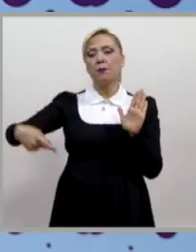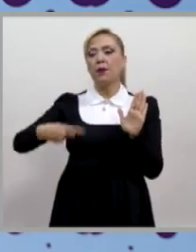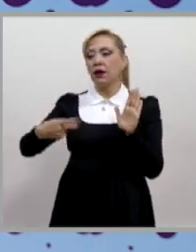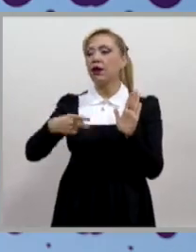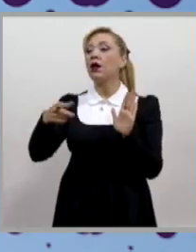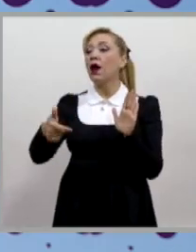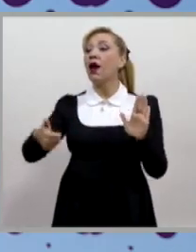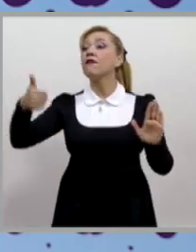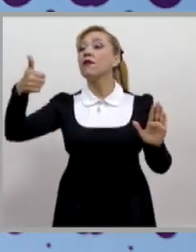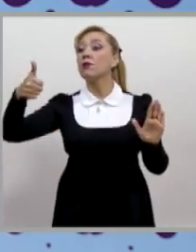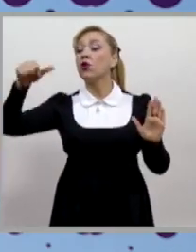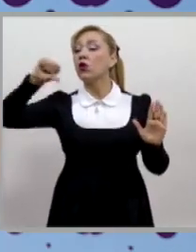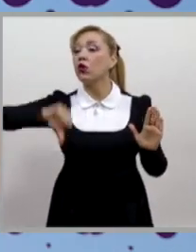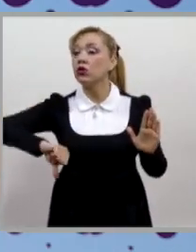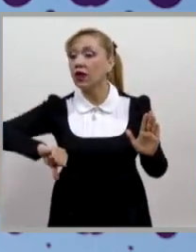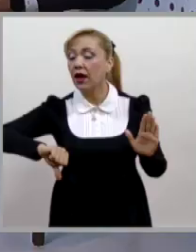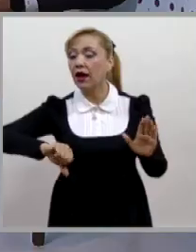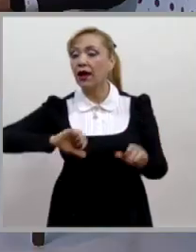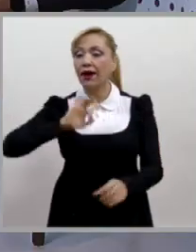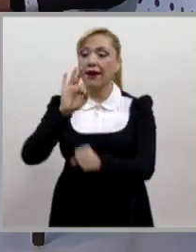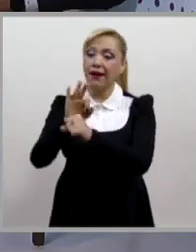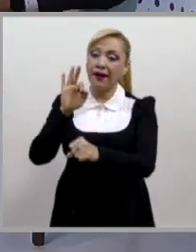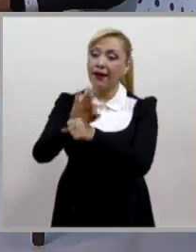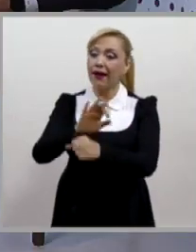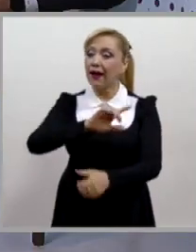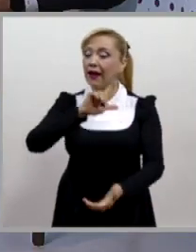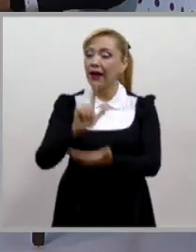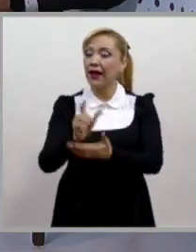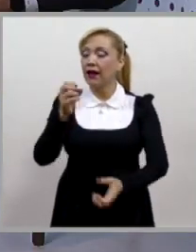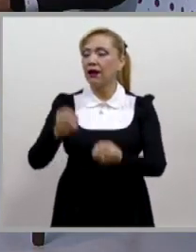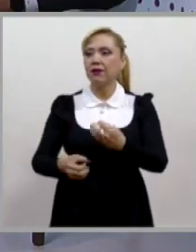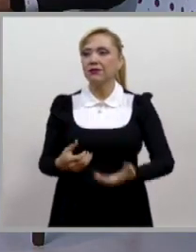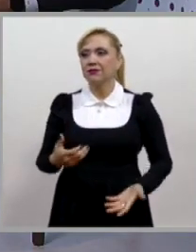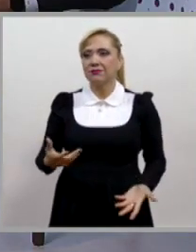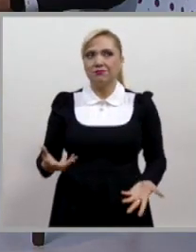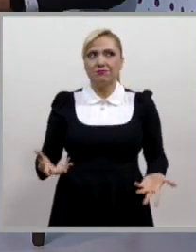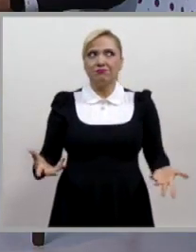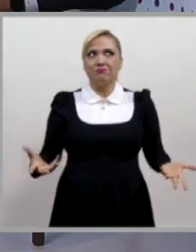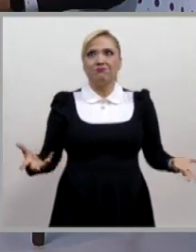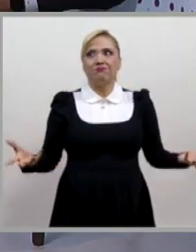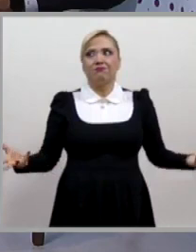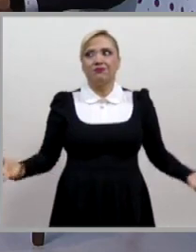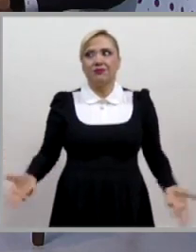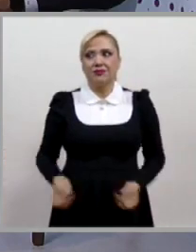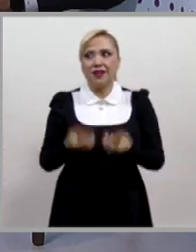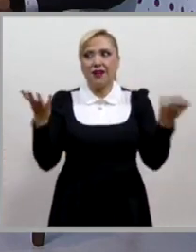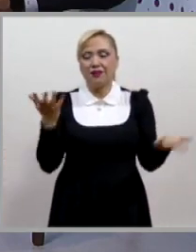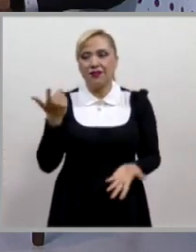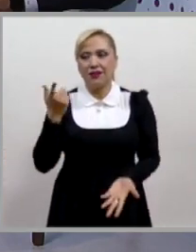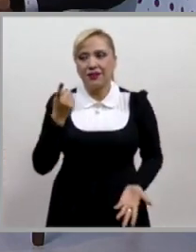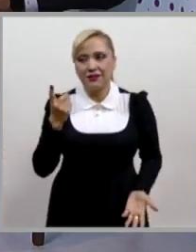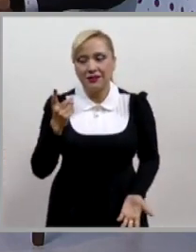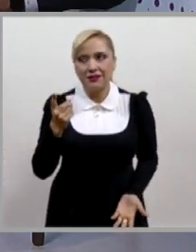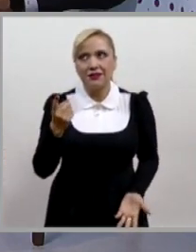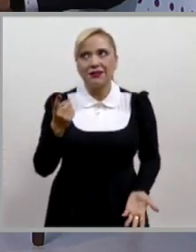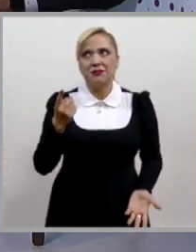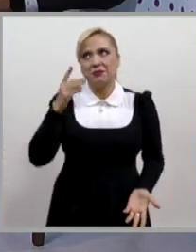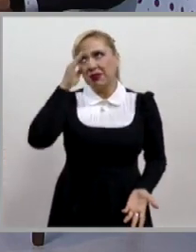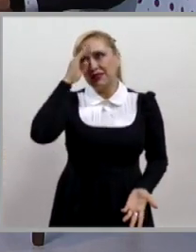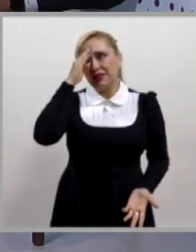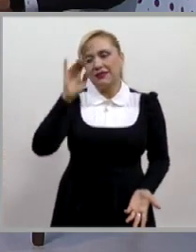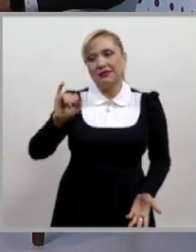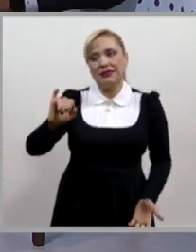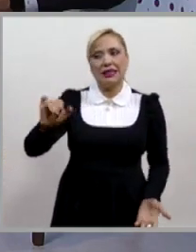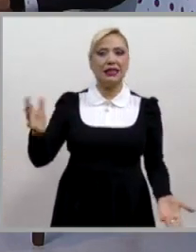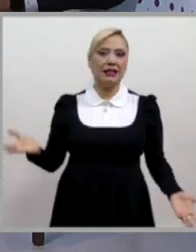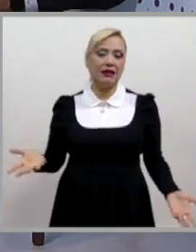en contra del activismo judicial? Es que no hay manera de no hacer eso que se llama activismo judicial. Hay una ampliación de la facultad interpretativa